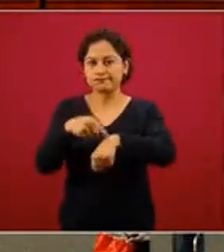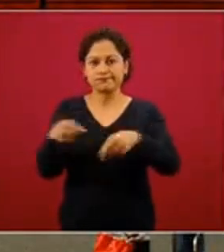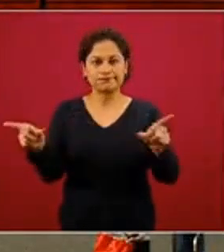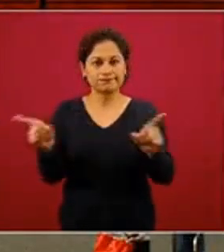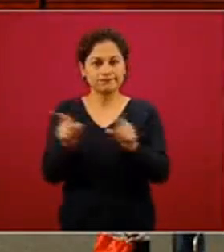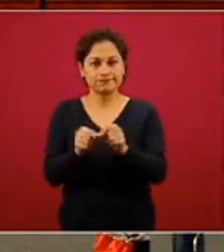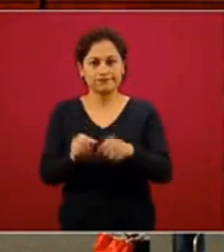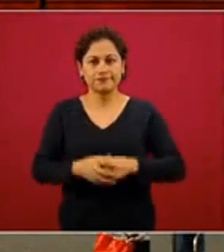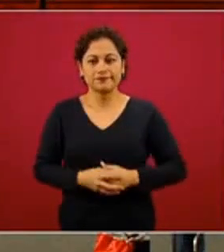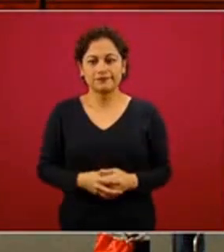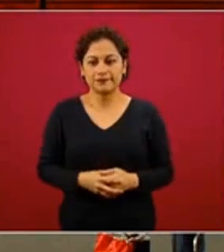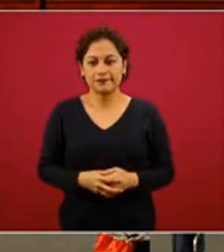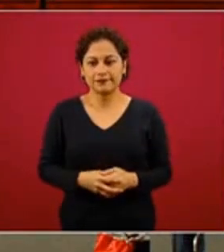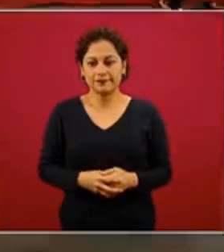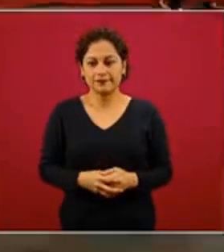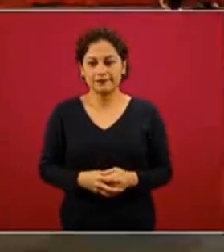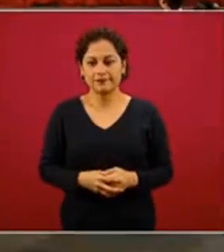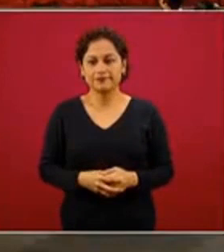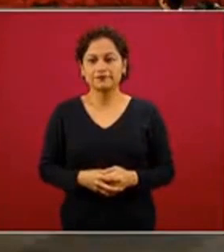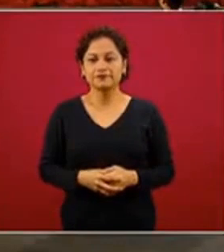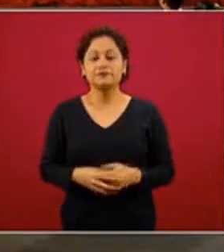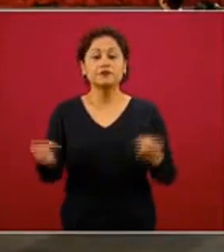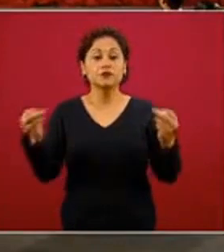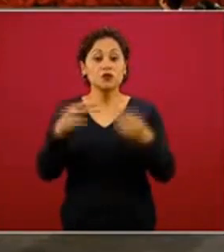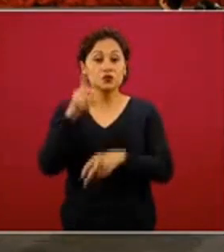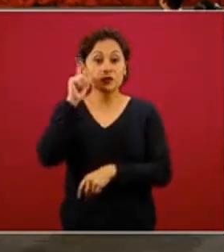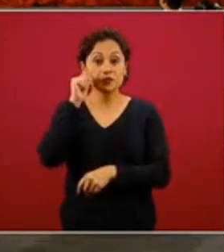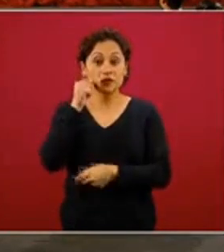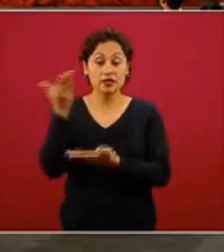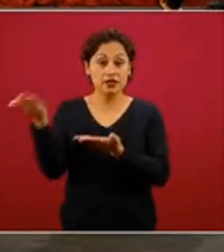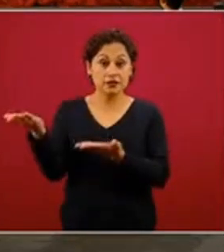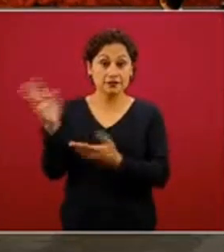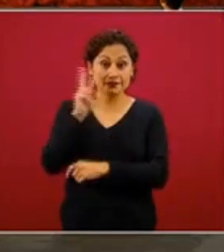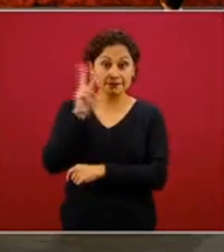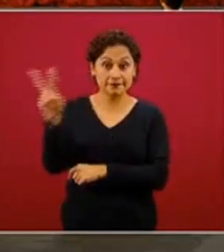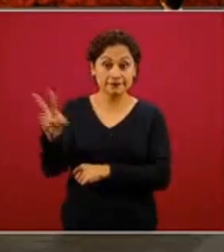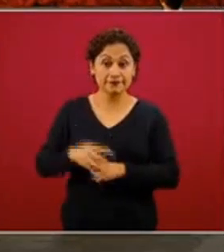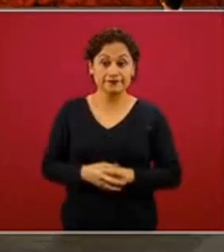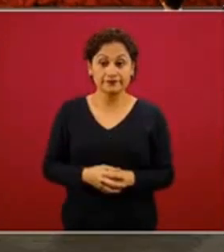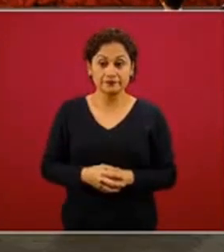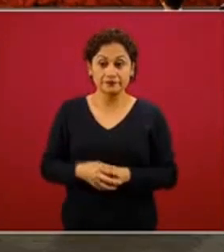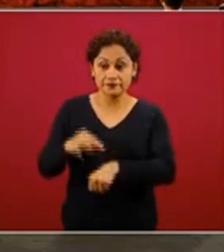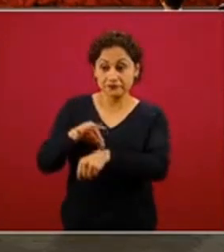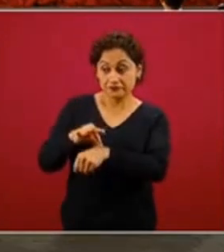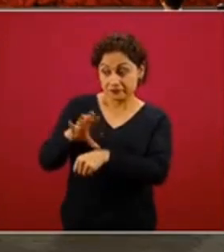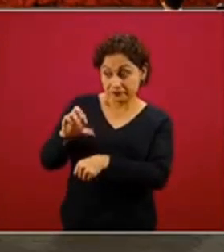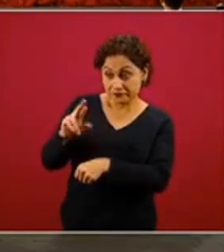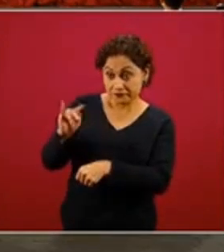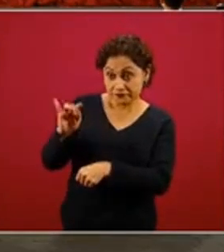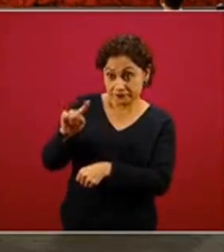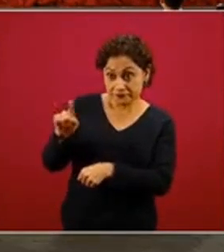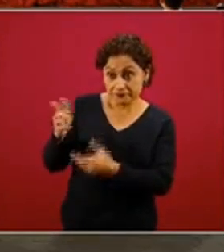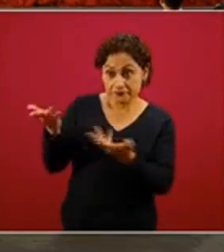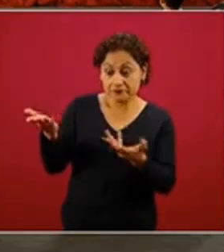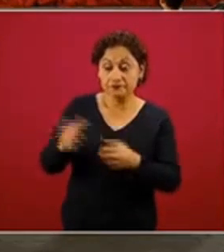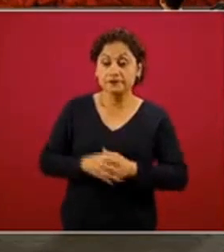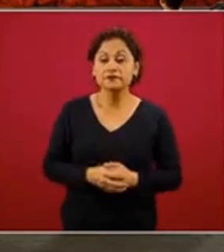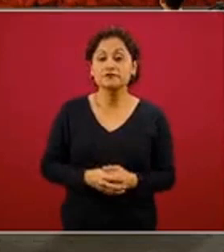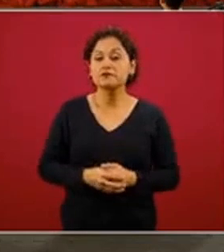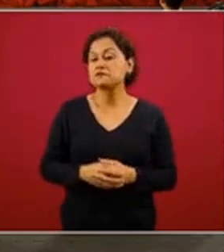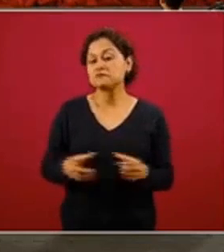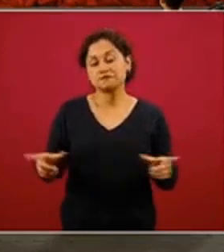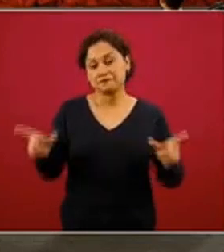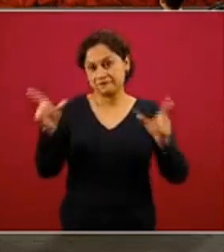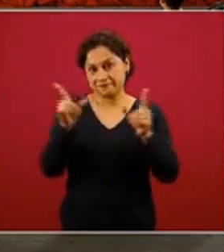tiempo. Bueno, nos vemos mañana. Aquí está el anuncio, si el doctor Cortés quiere comentar. Muchas gracias. Pues solamente para